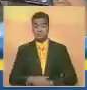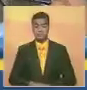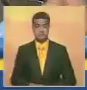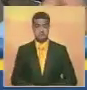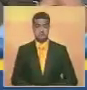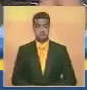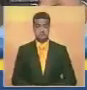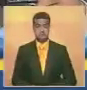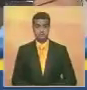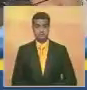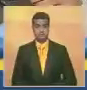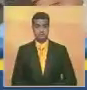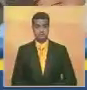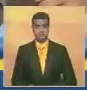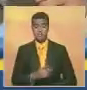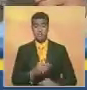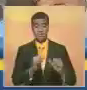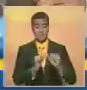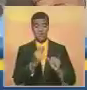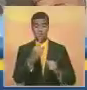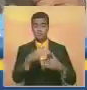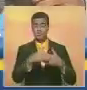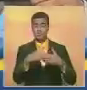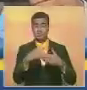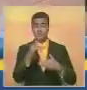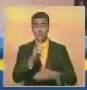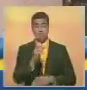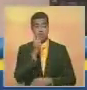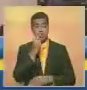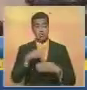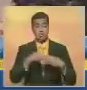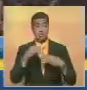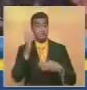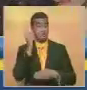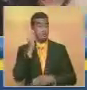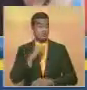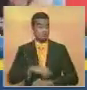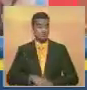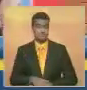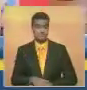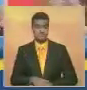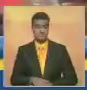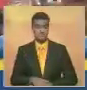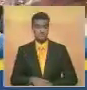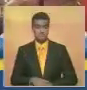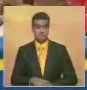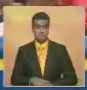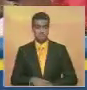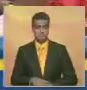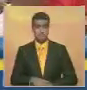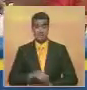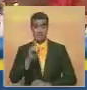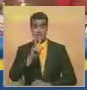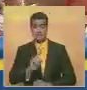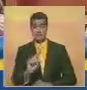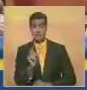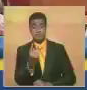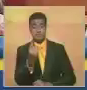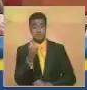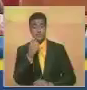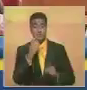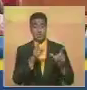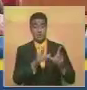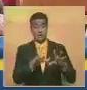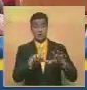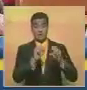internacional, y no hubiese quedado ni un dólar para los venezolanos y venezolanas. El Banco de Venezuela tiene 25 meses en primer lugar a nivel de captación